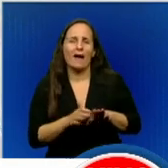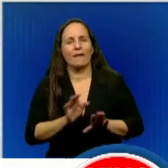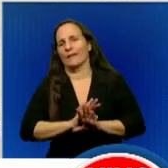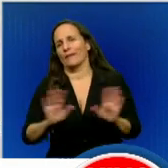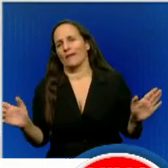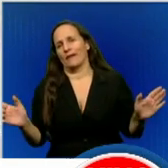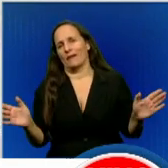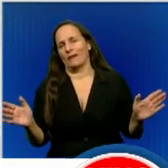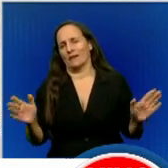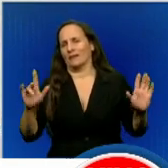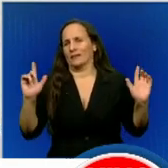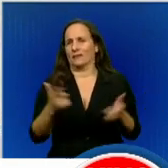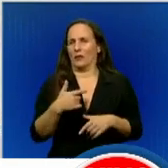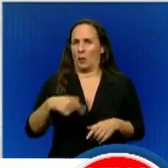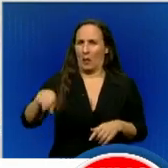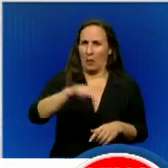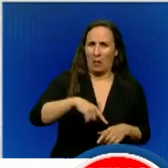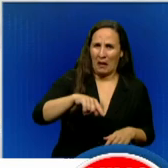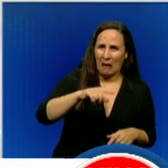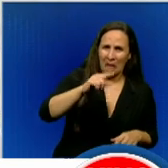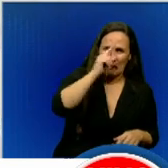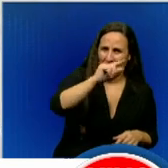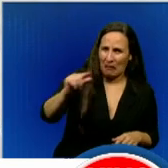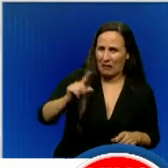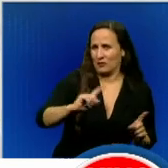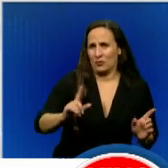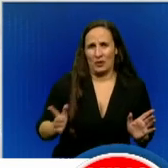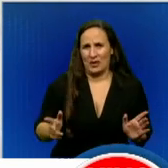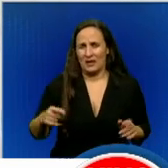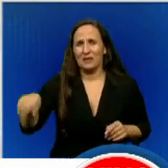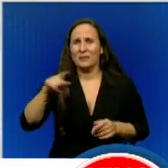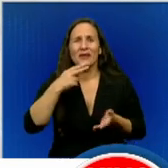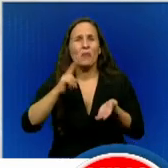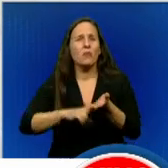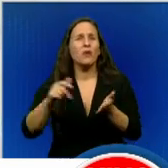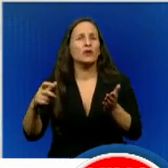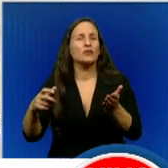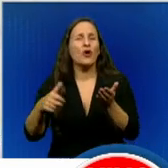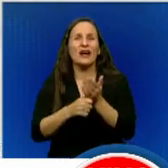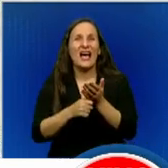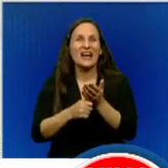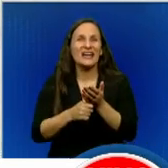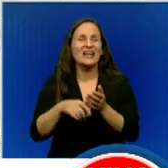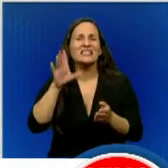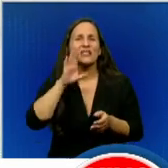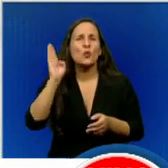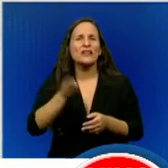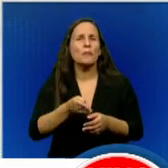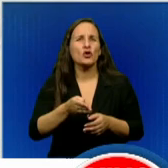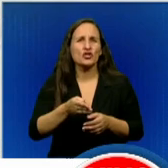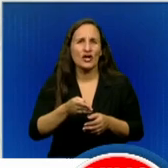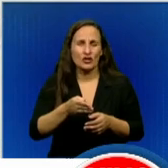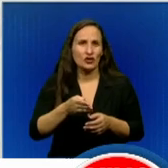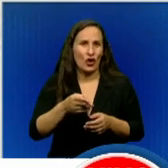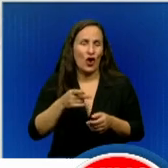desactivar la inteligencia de la gente solo saben cuál es la carga impositiva de la carne el 50 por ciento del valor de la